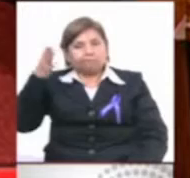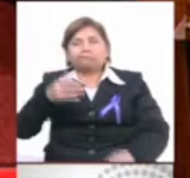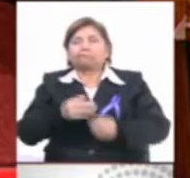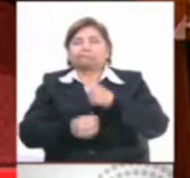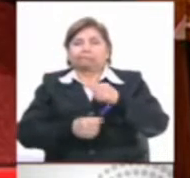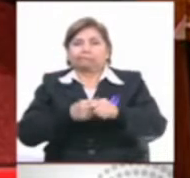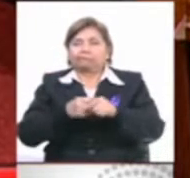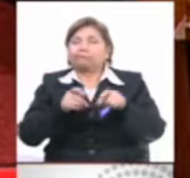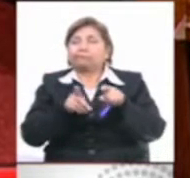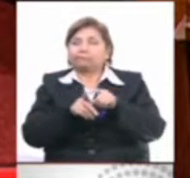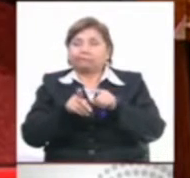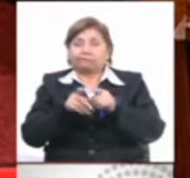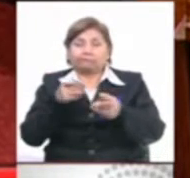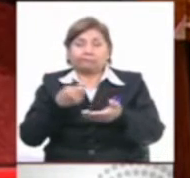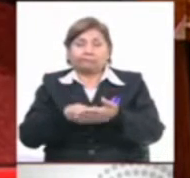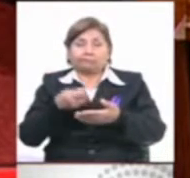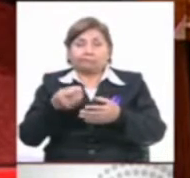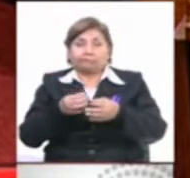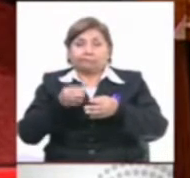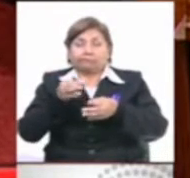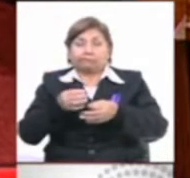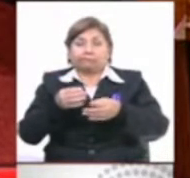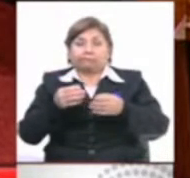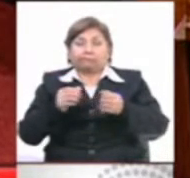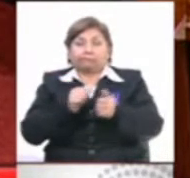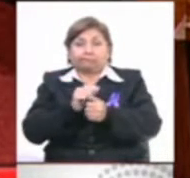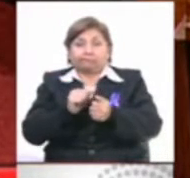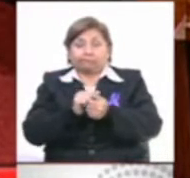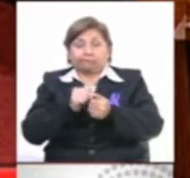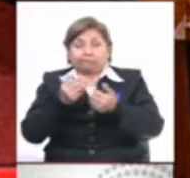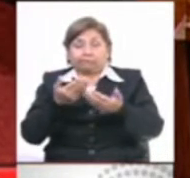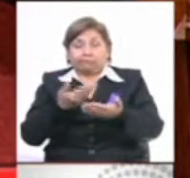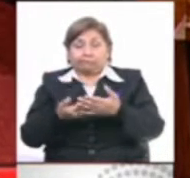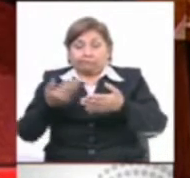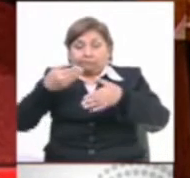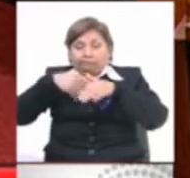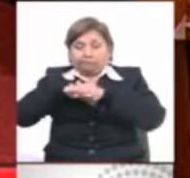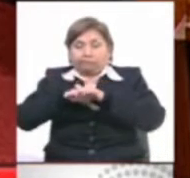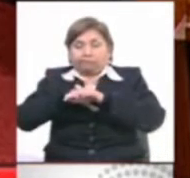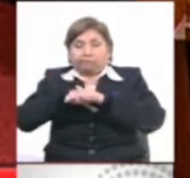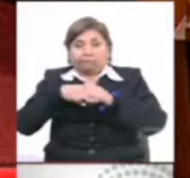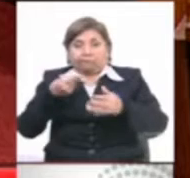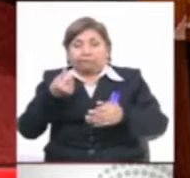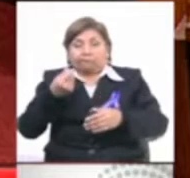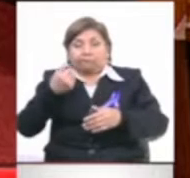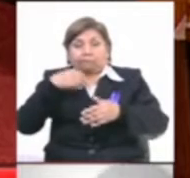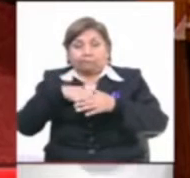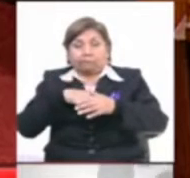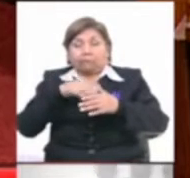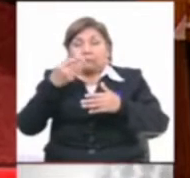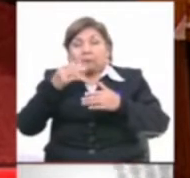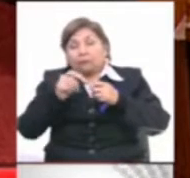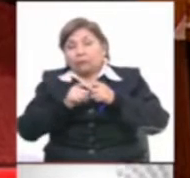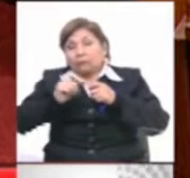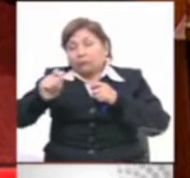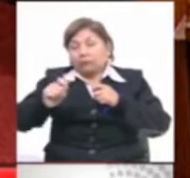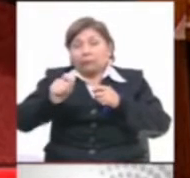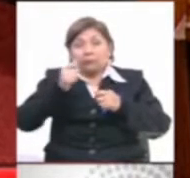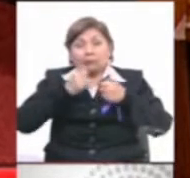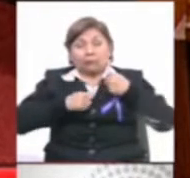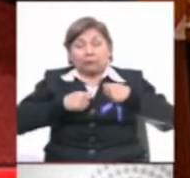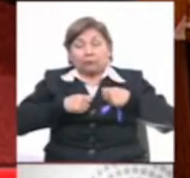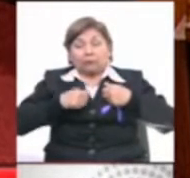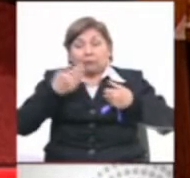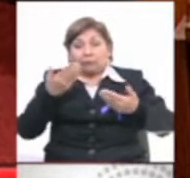subsiguientes. La ampliación del presupuesto está atada a la ampliación de los ingresos, asegurando que se mantenga la solvencia y solidez de